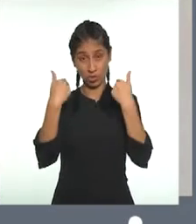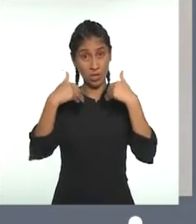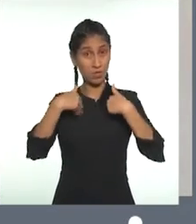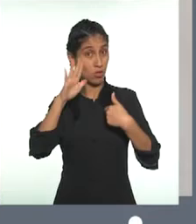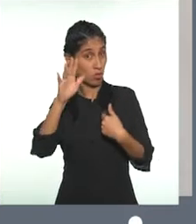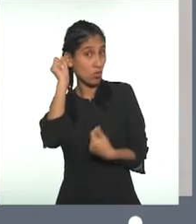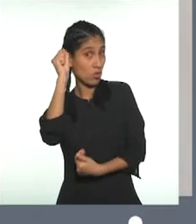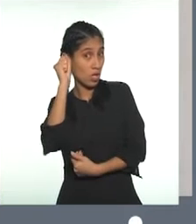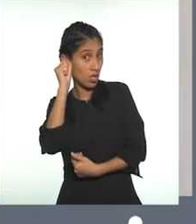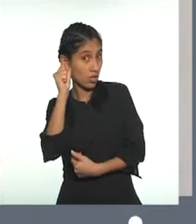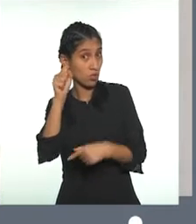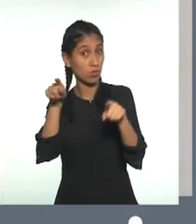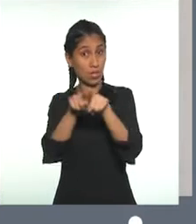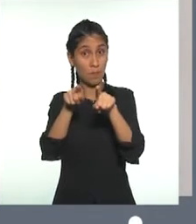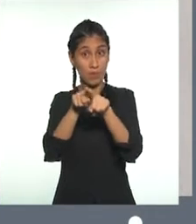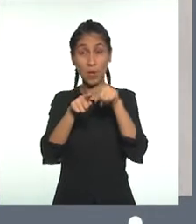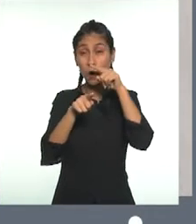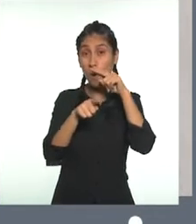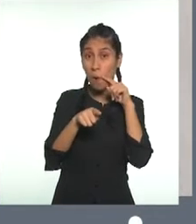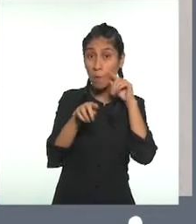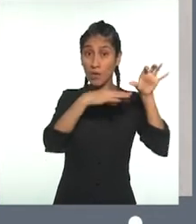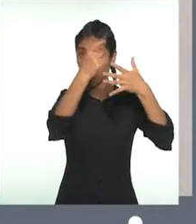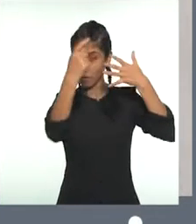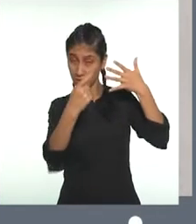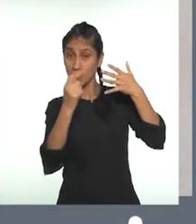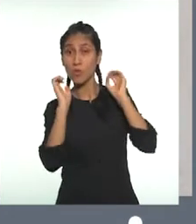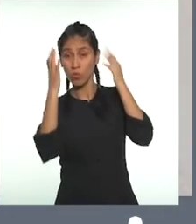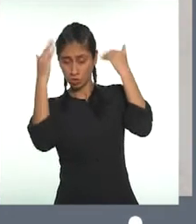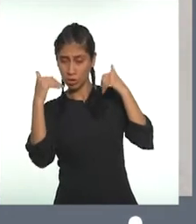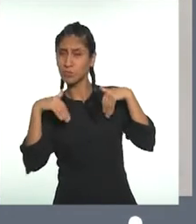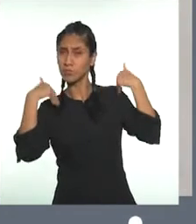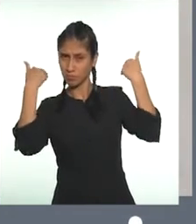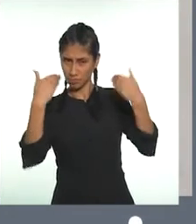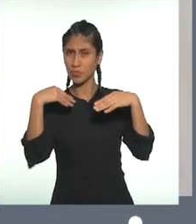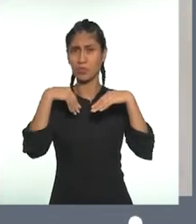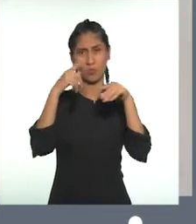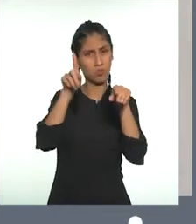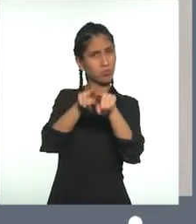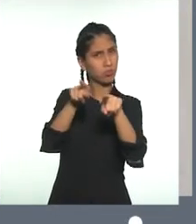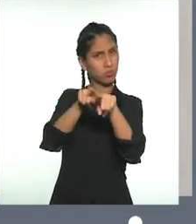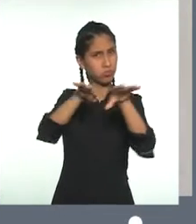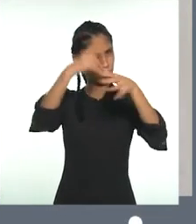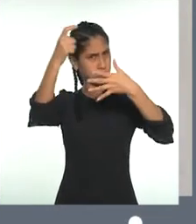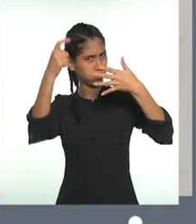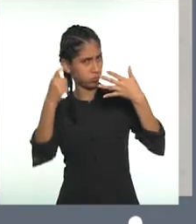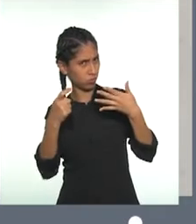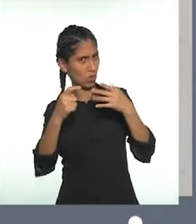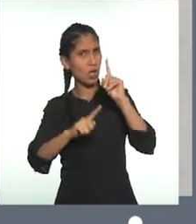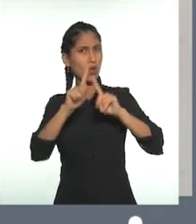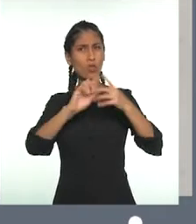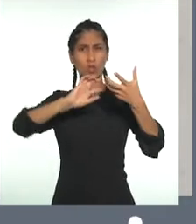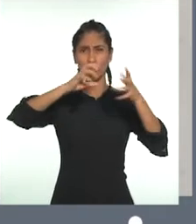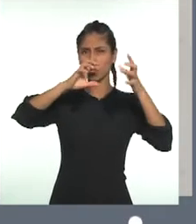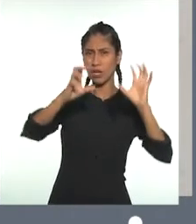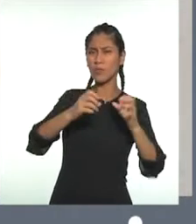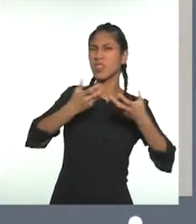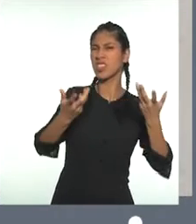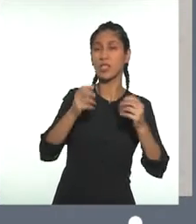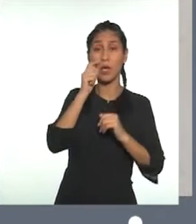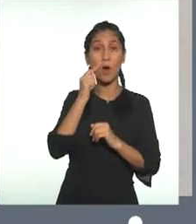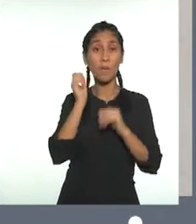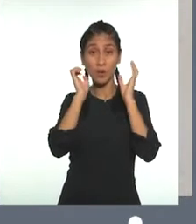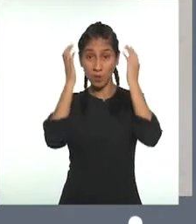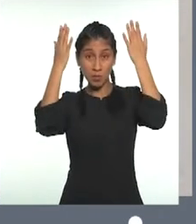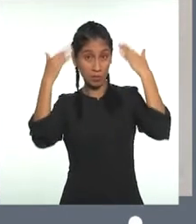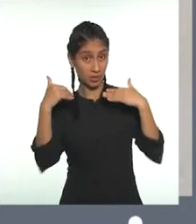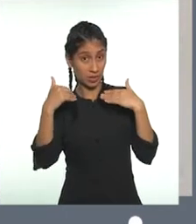misma participación como el hombre dentro de la sociedad. Uno de los cambios más significativos es el que tanto